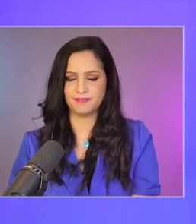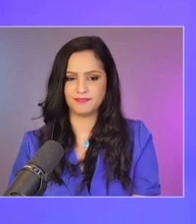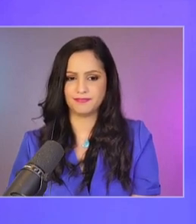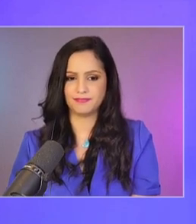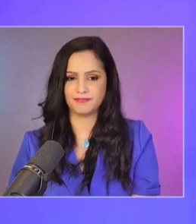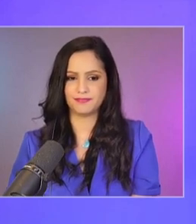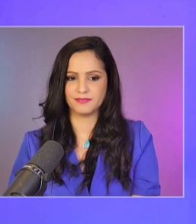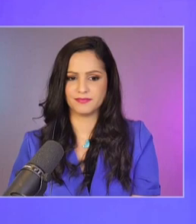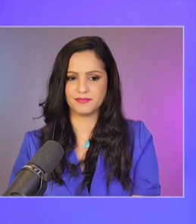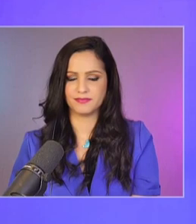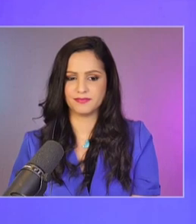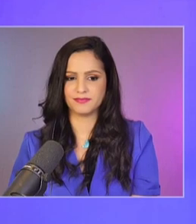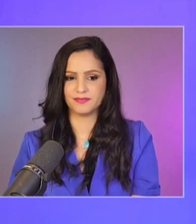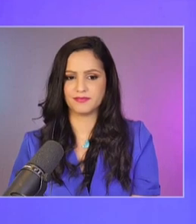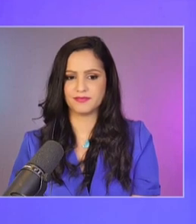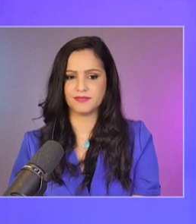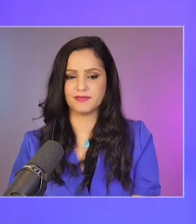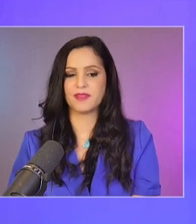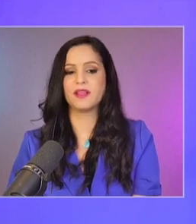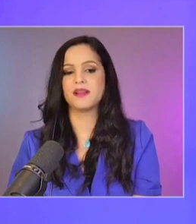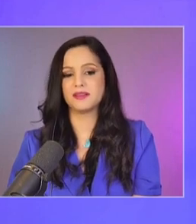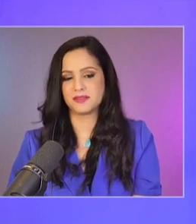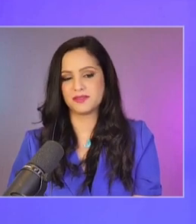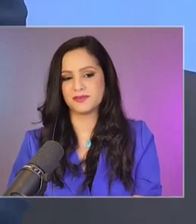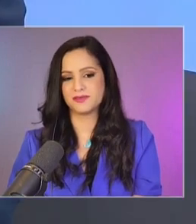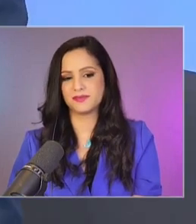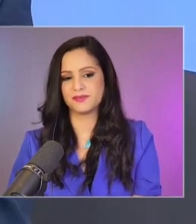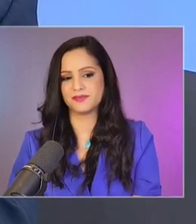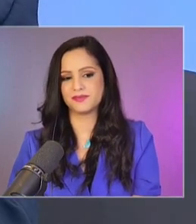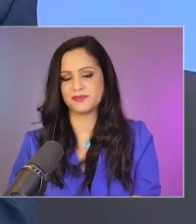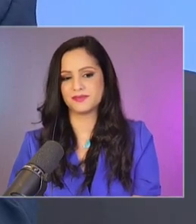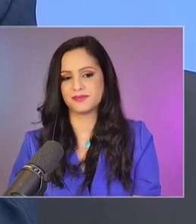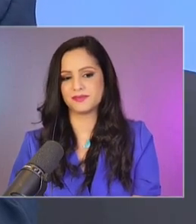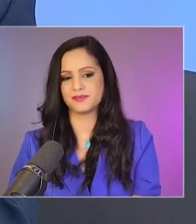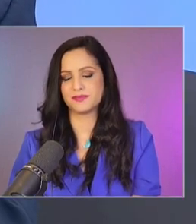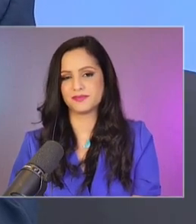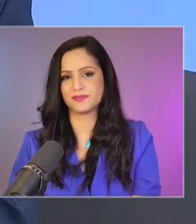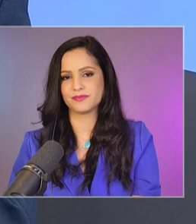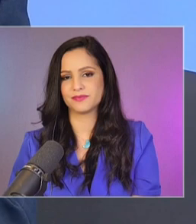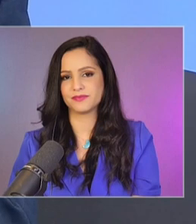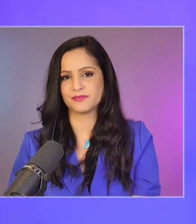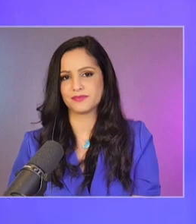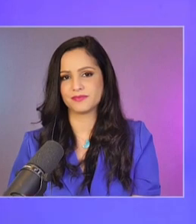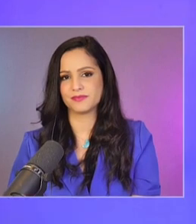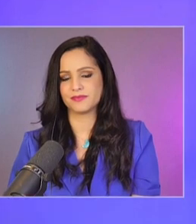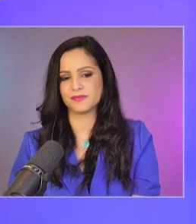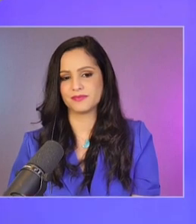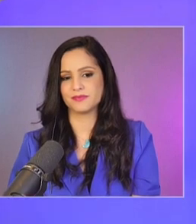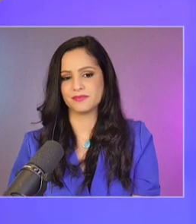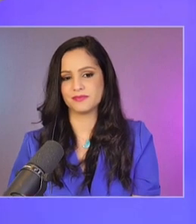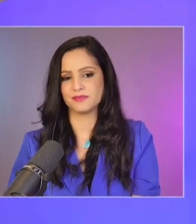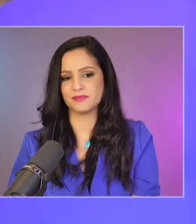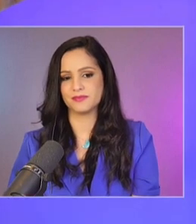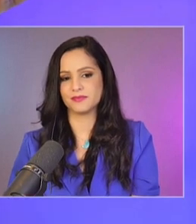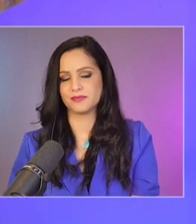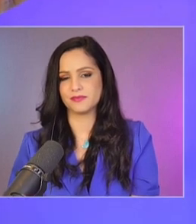a la guerra permitió y aupó en esos doce años Bueno le entregó le dijo al médico que le pusiera el corazón suyo en la tumba